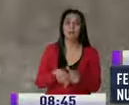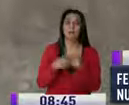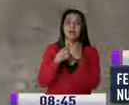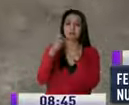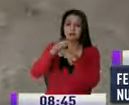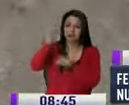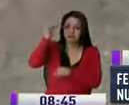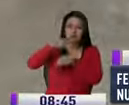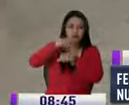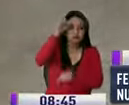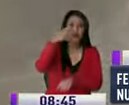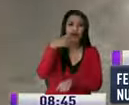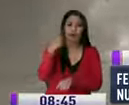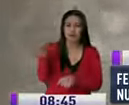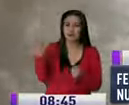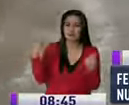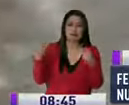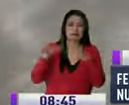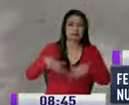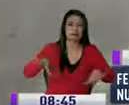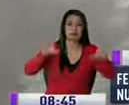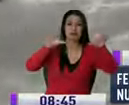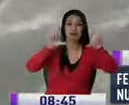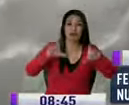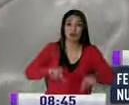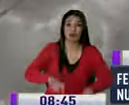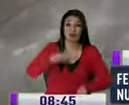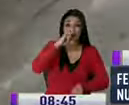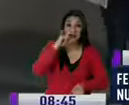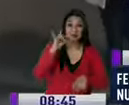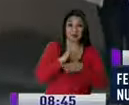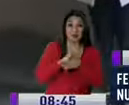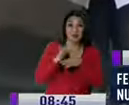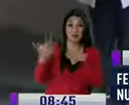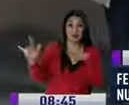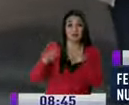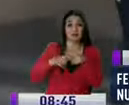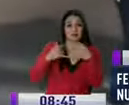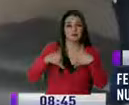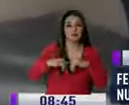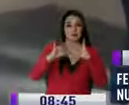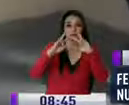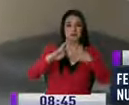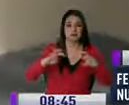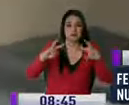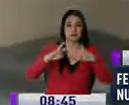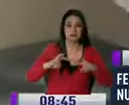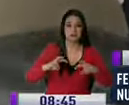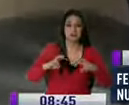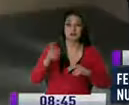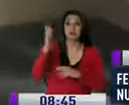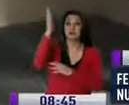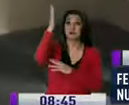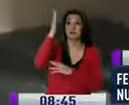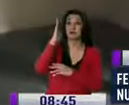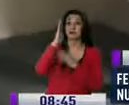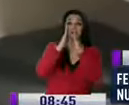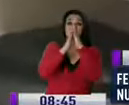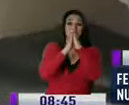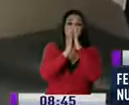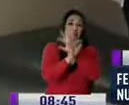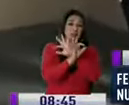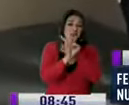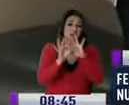pornografía infantil, caso que aún sigue en investigaciones. Se digne santificarlo y que este lugar sea un recinto de